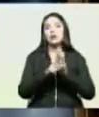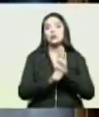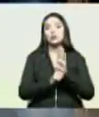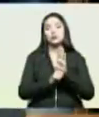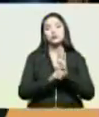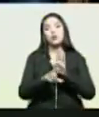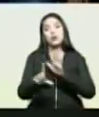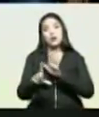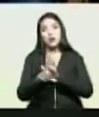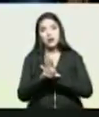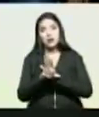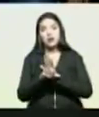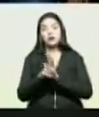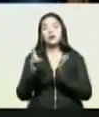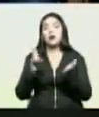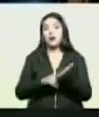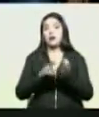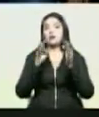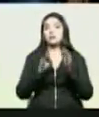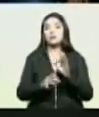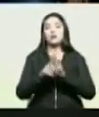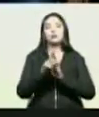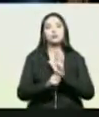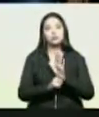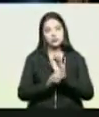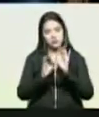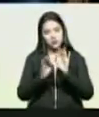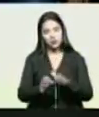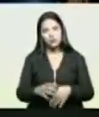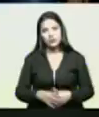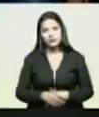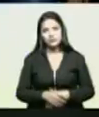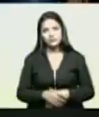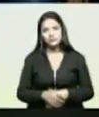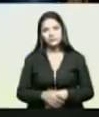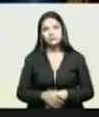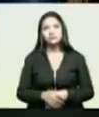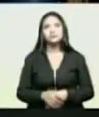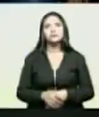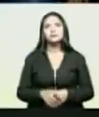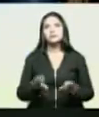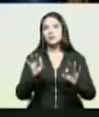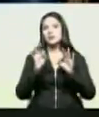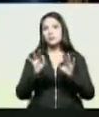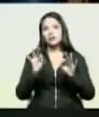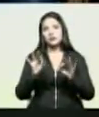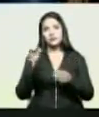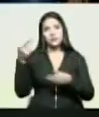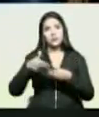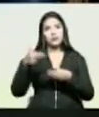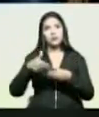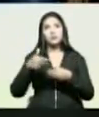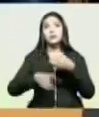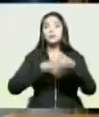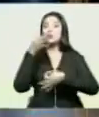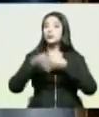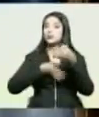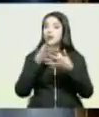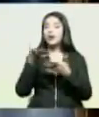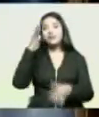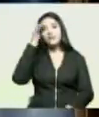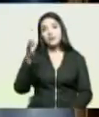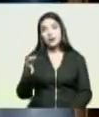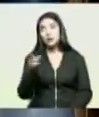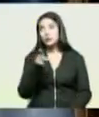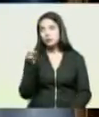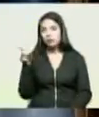ley, con todas las garantías constitucionales a que haya lugar. Sobre lo que usted señalaba del caso de PDVSA, quería preguntarle si la Fiscalía General